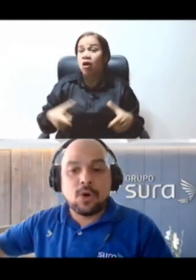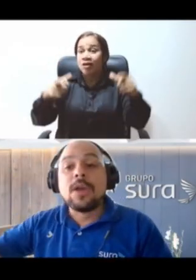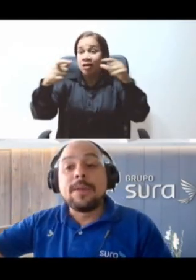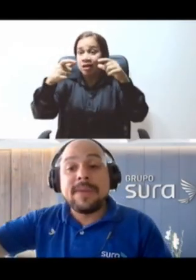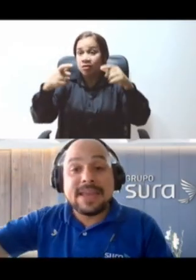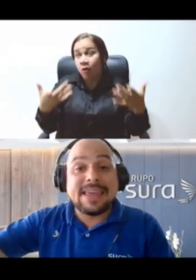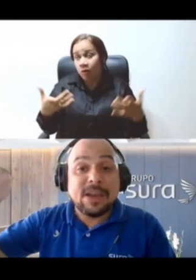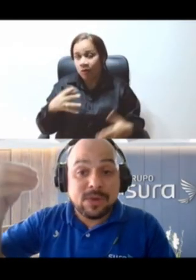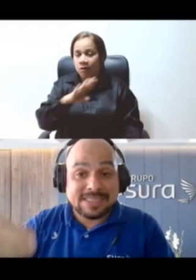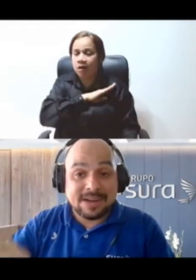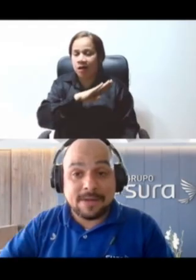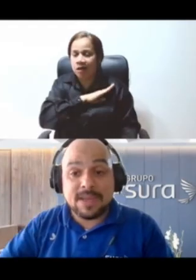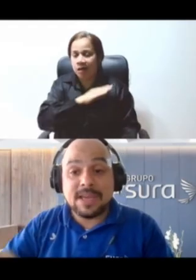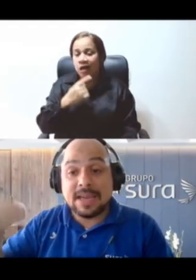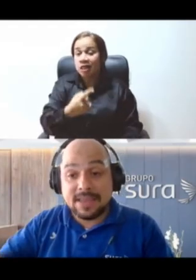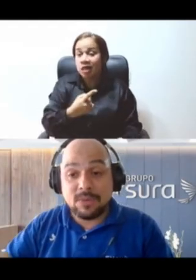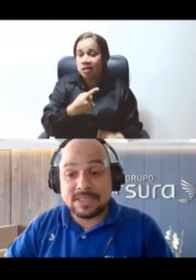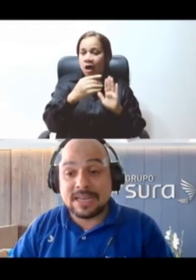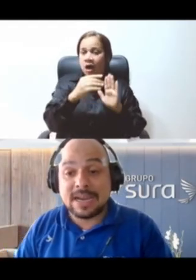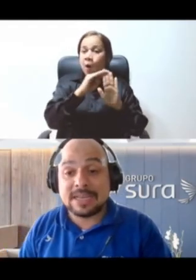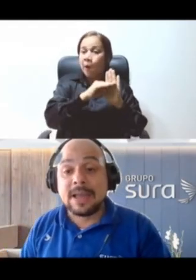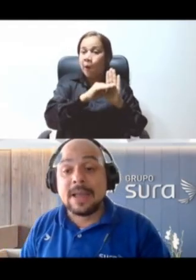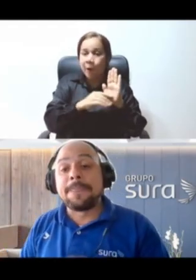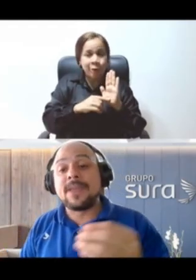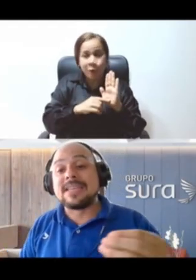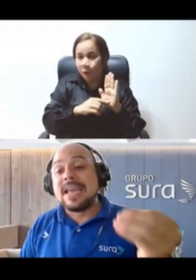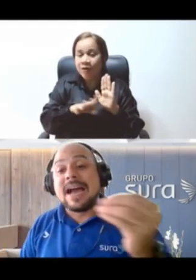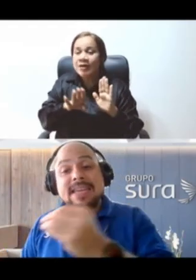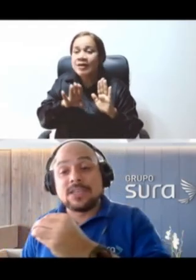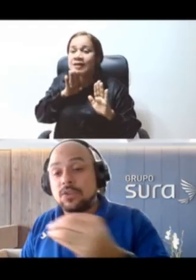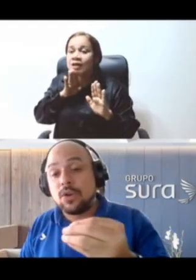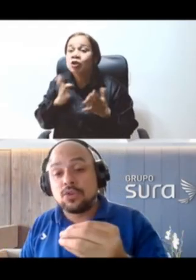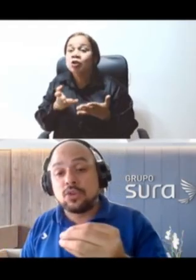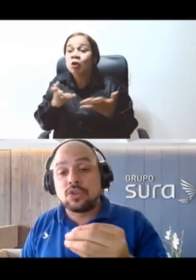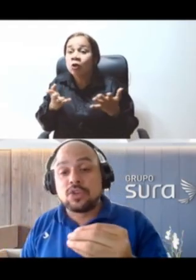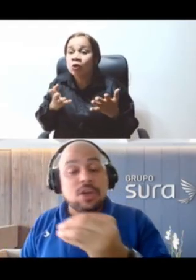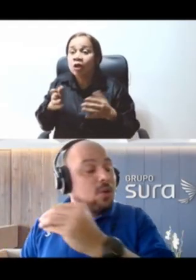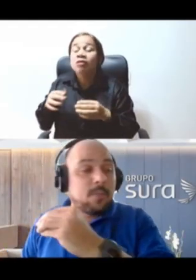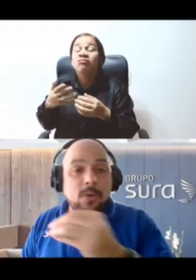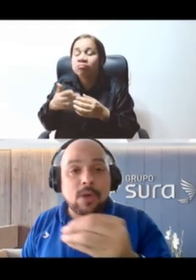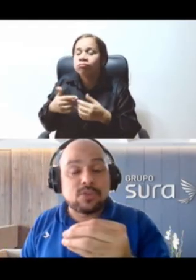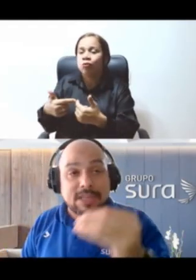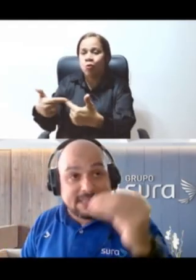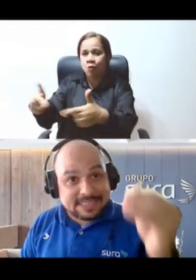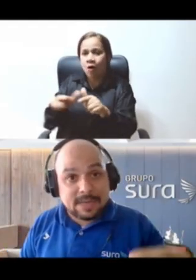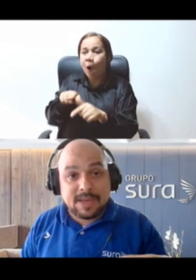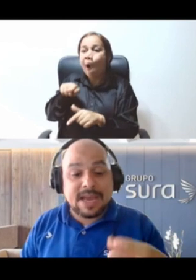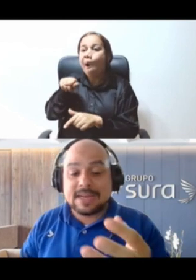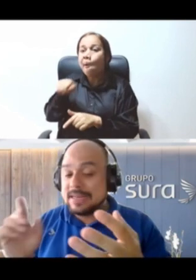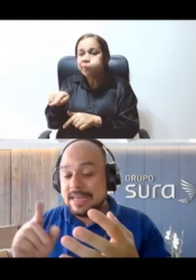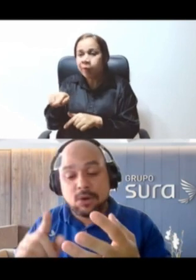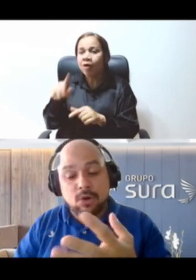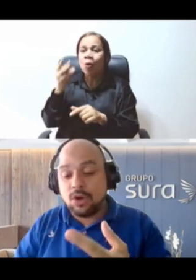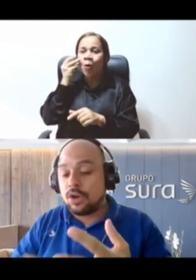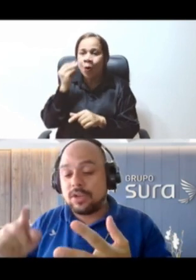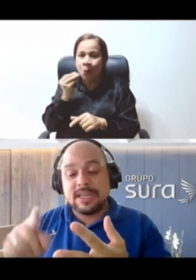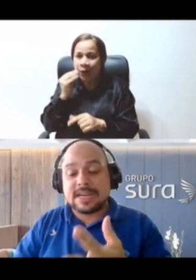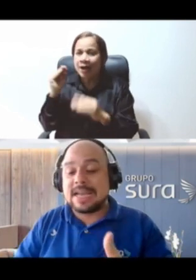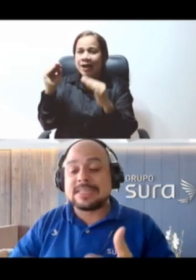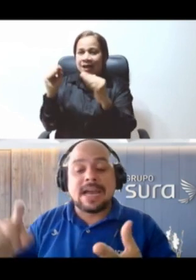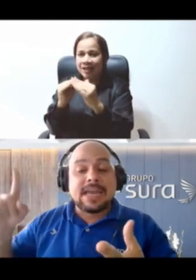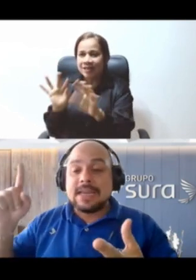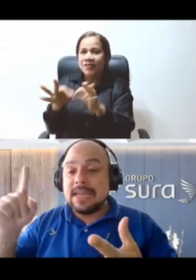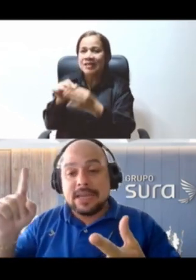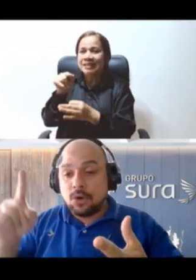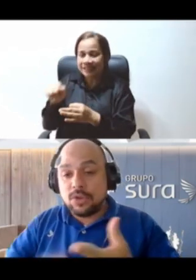una alcaldía, no, viene de nuestra familia, de nuestra casa. Entonces, ahí es donde nosotros no podemos discriminar ni